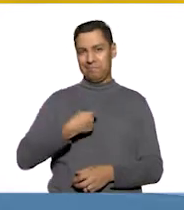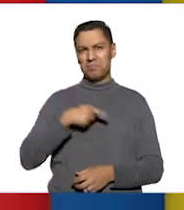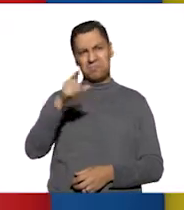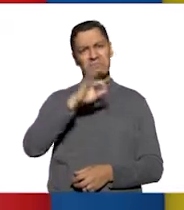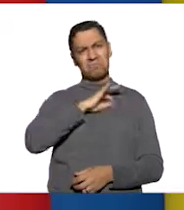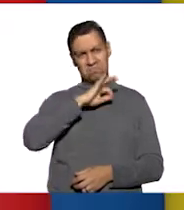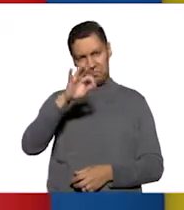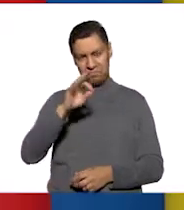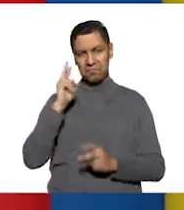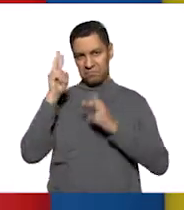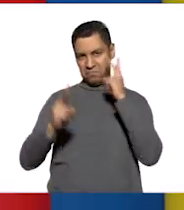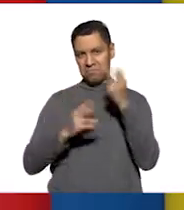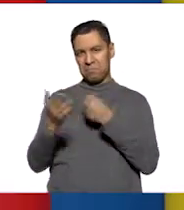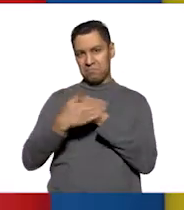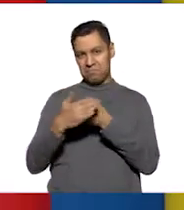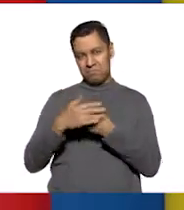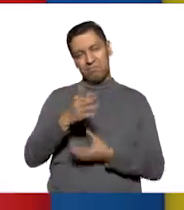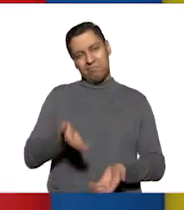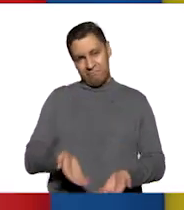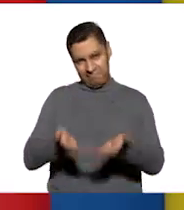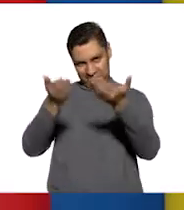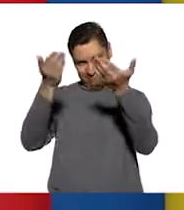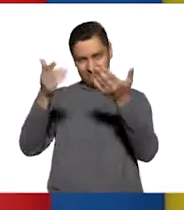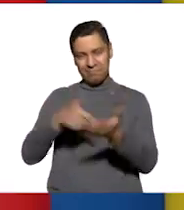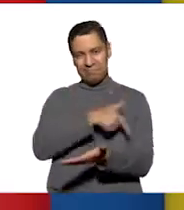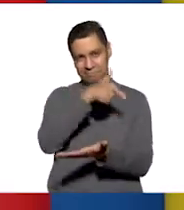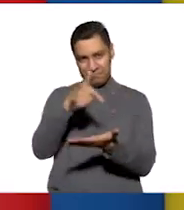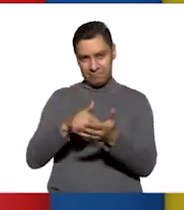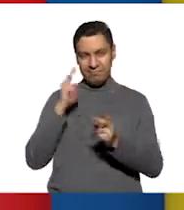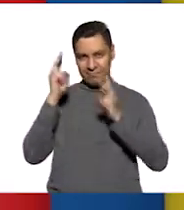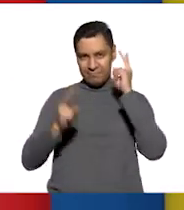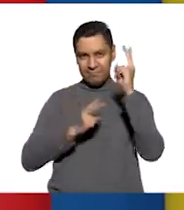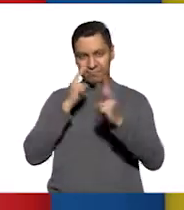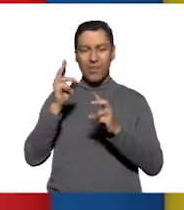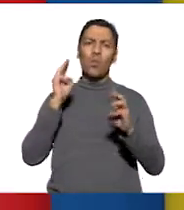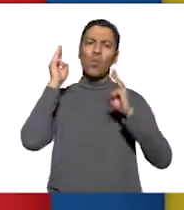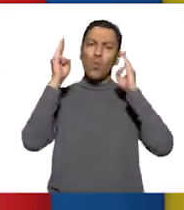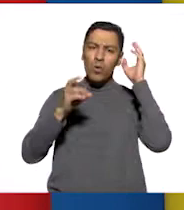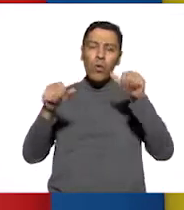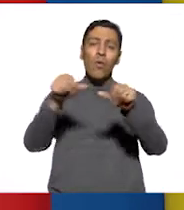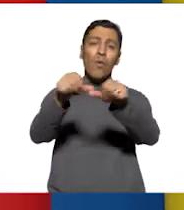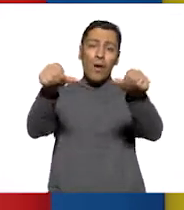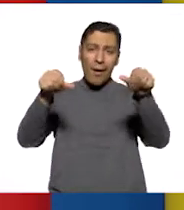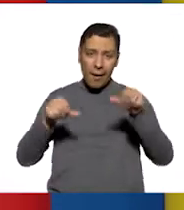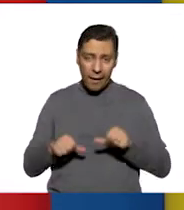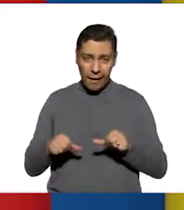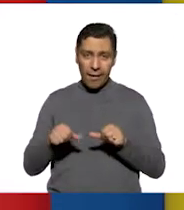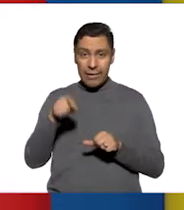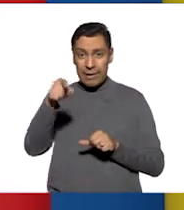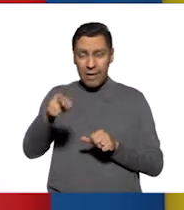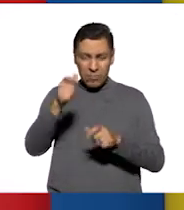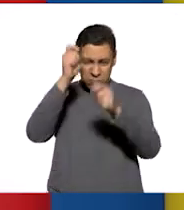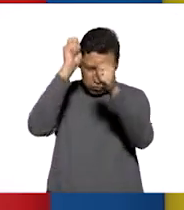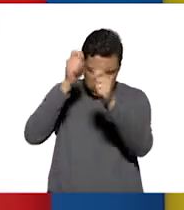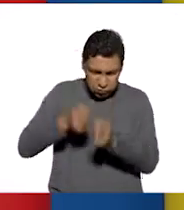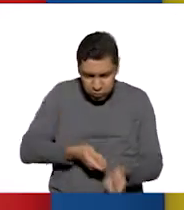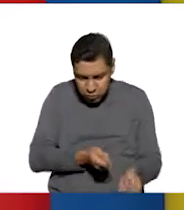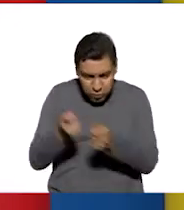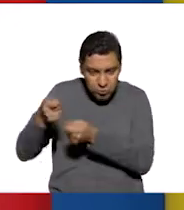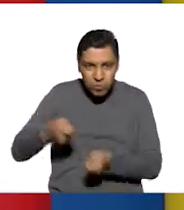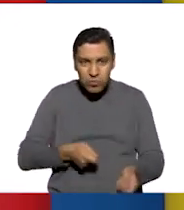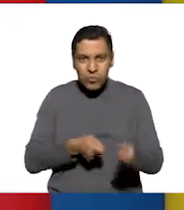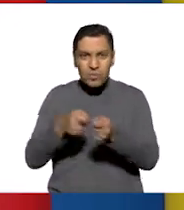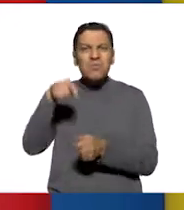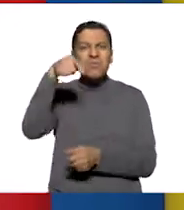podamos. En efecto, Jenny, los museos y zonas arqueológicas son espacios que nos permiten comprender la historia y